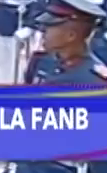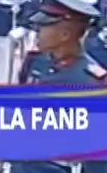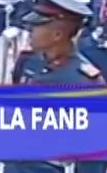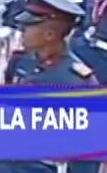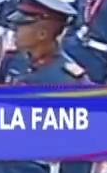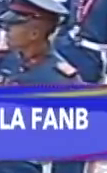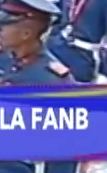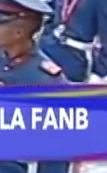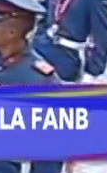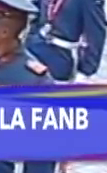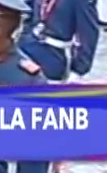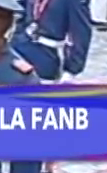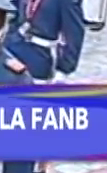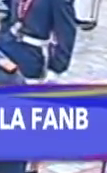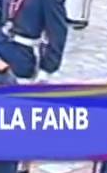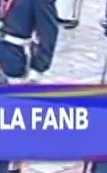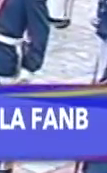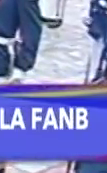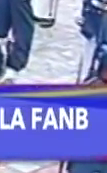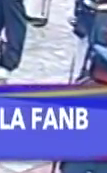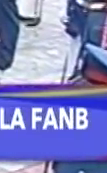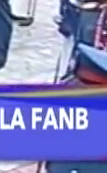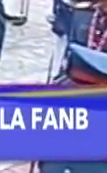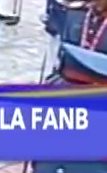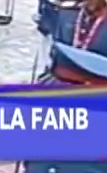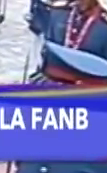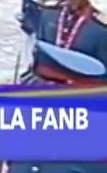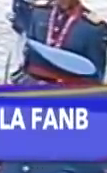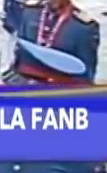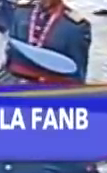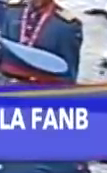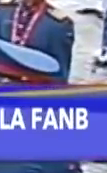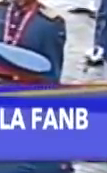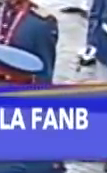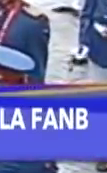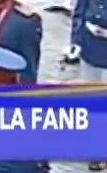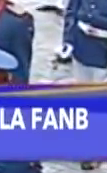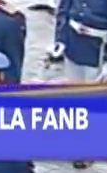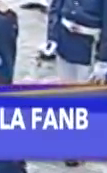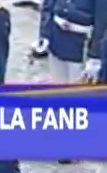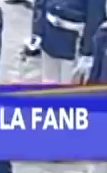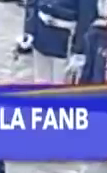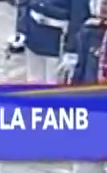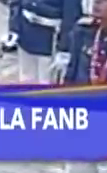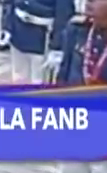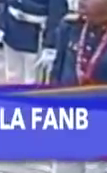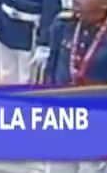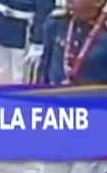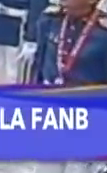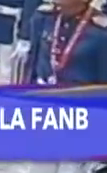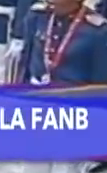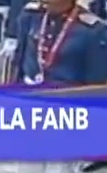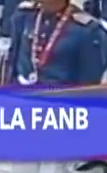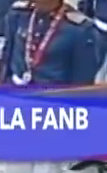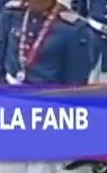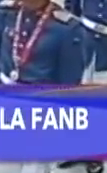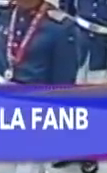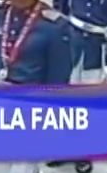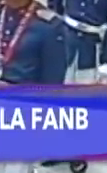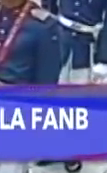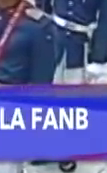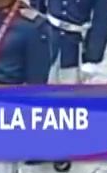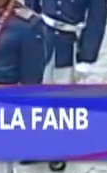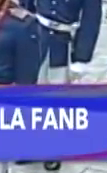Los militares están trabajando junto al pueblo. Militares y pueblo unido. Ese es el concepto de nuestra